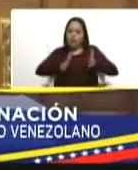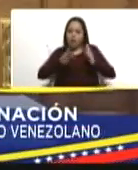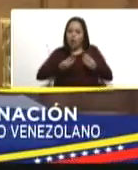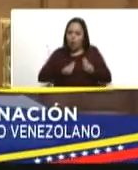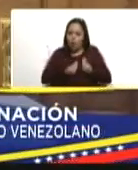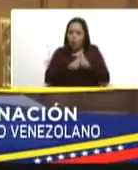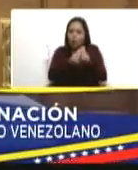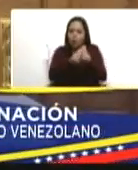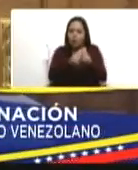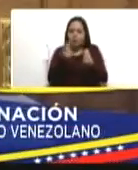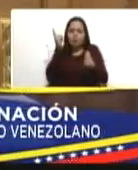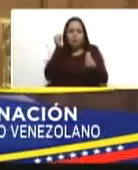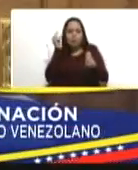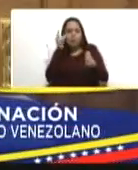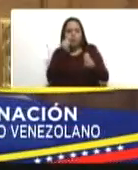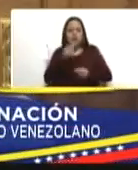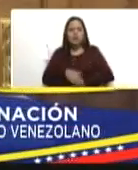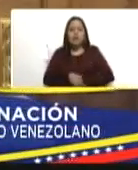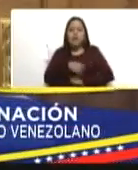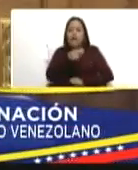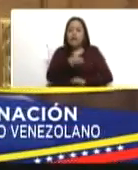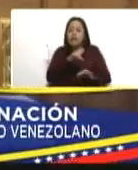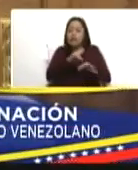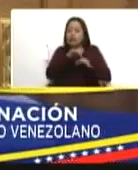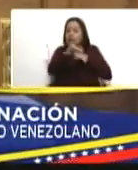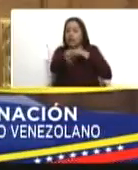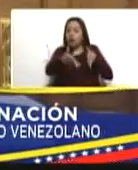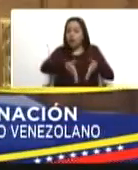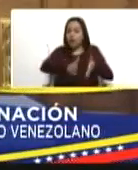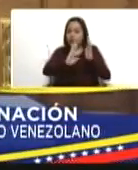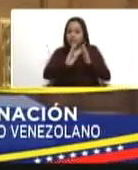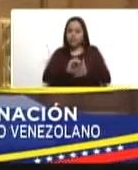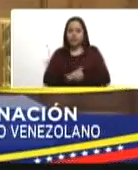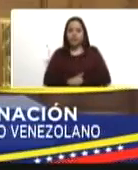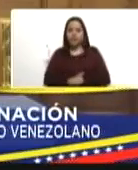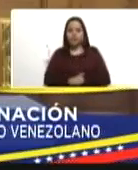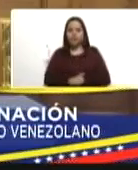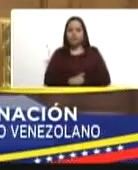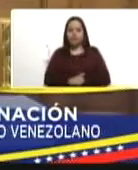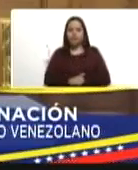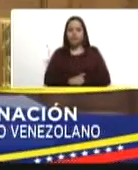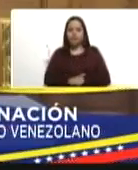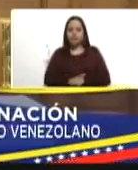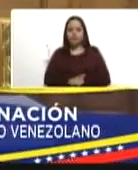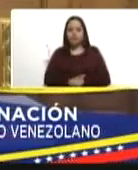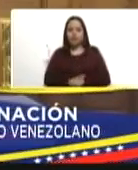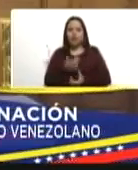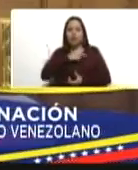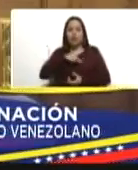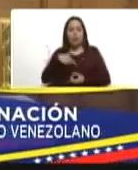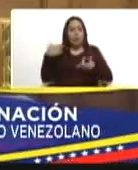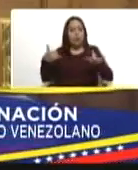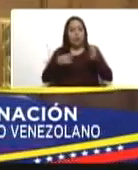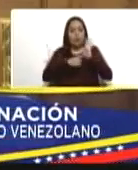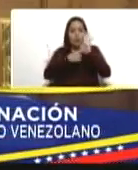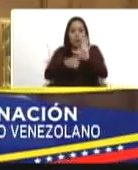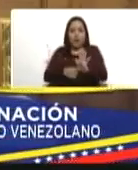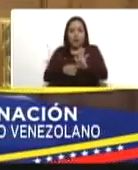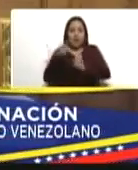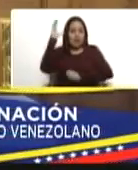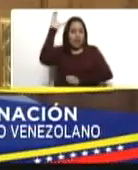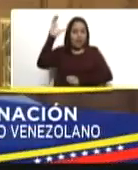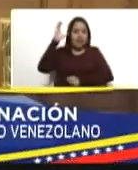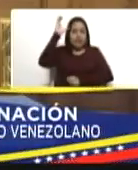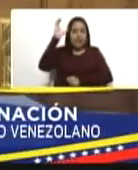y juntas ese largo camino que hemos demostrado capacidad